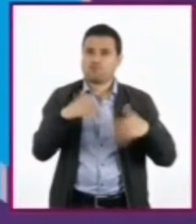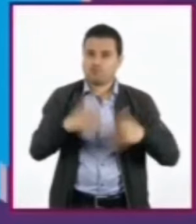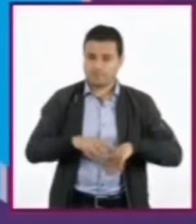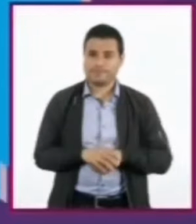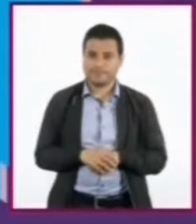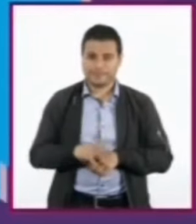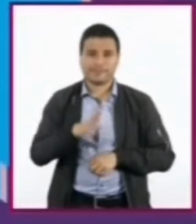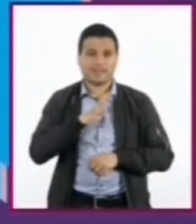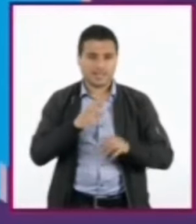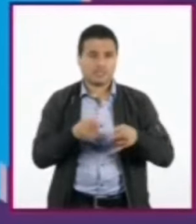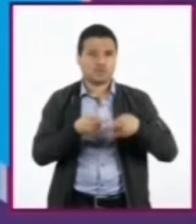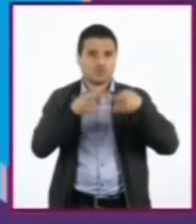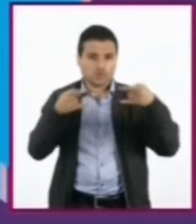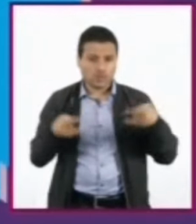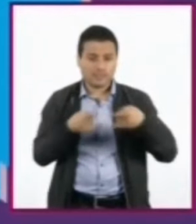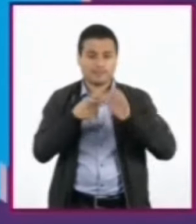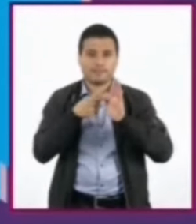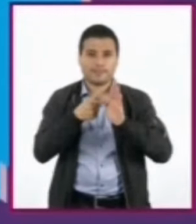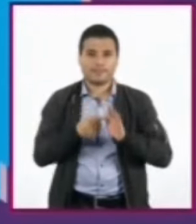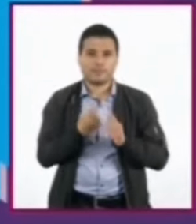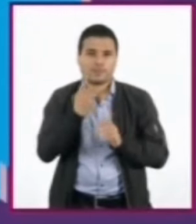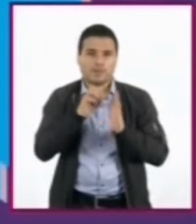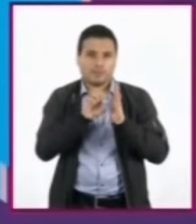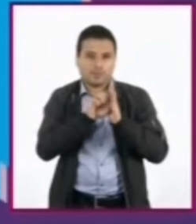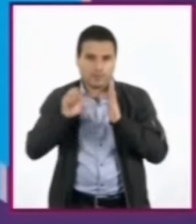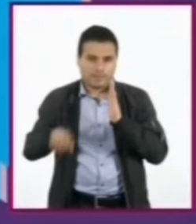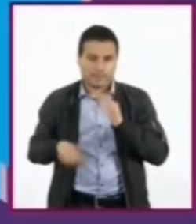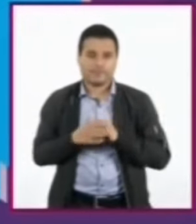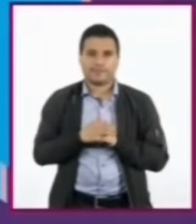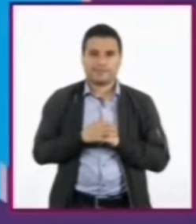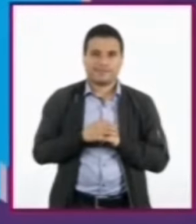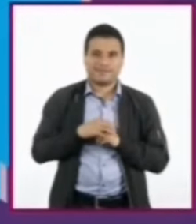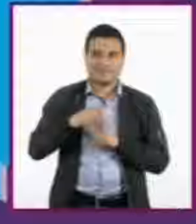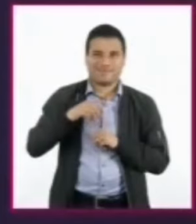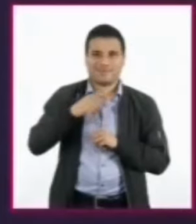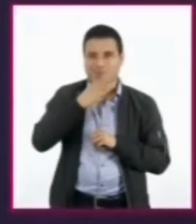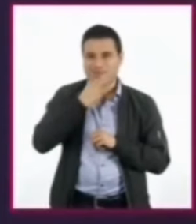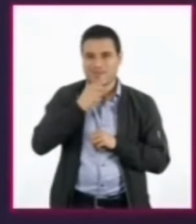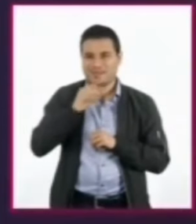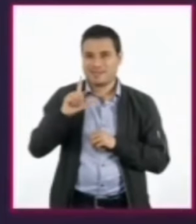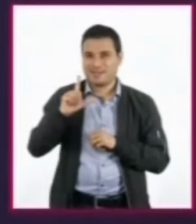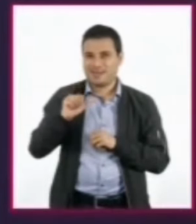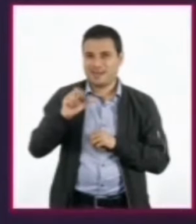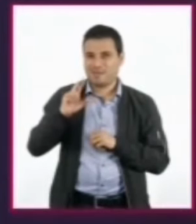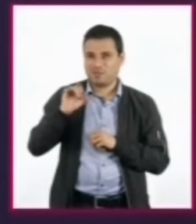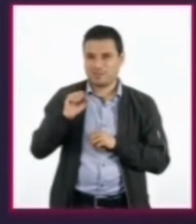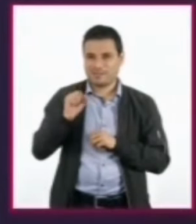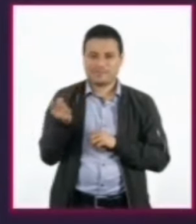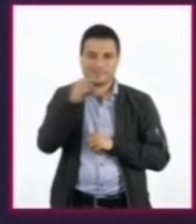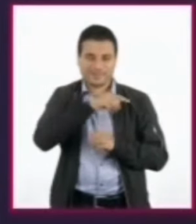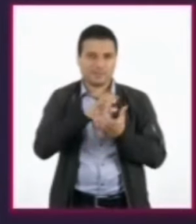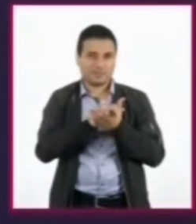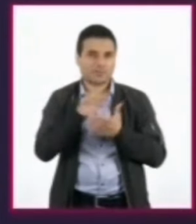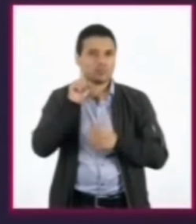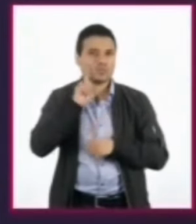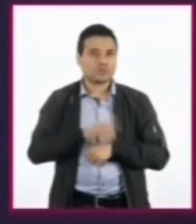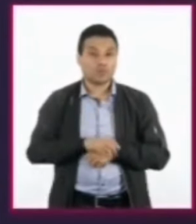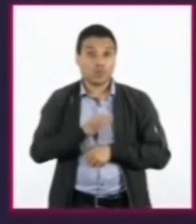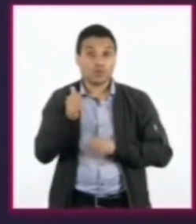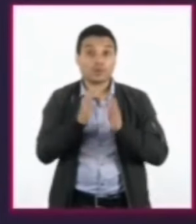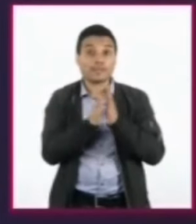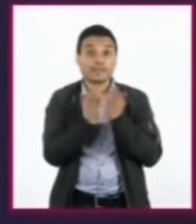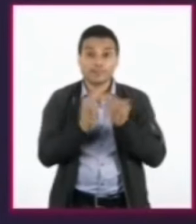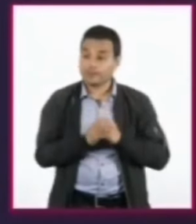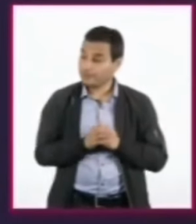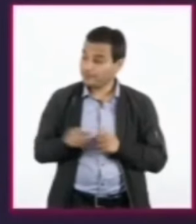conocimiento científico. Una de ellas es Marie Lavoisier. Otro texto para aprender es el libro Oxígeno, obra